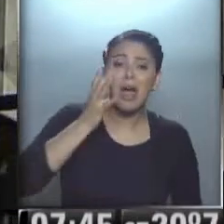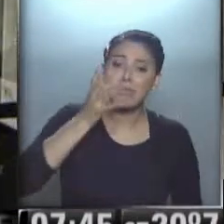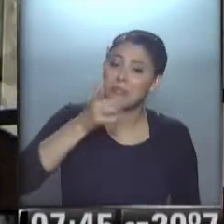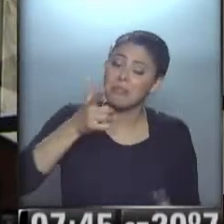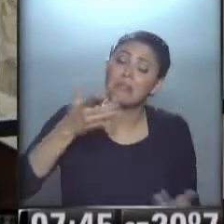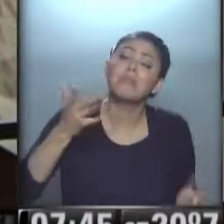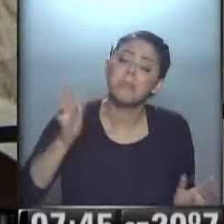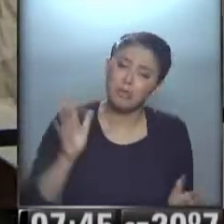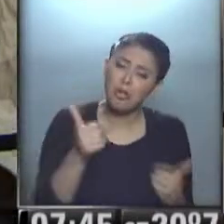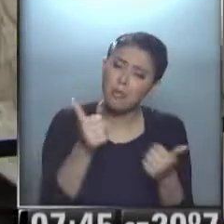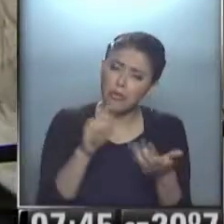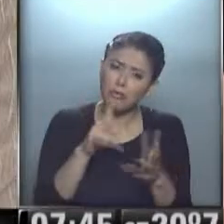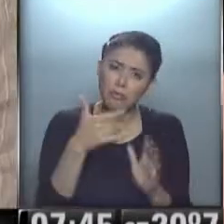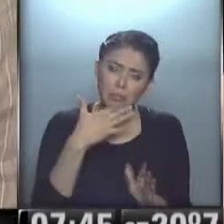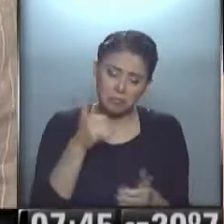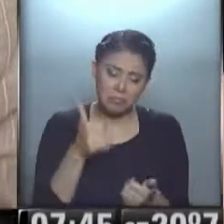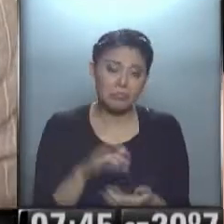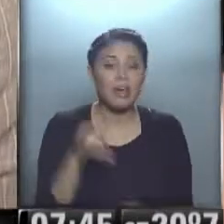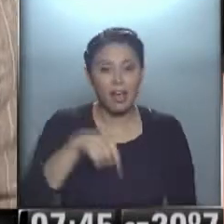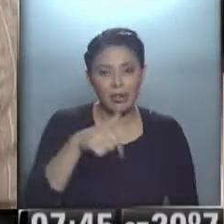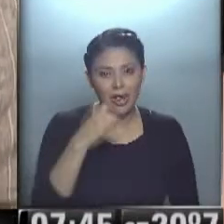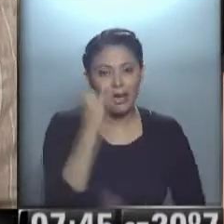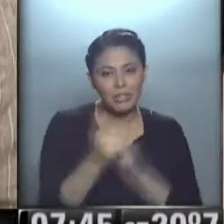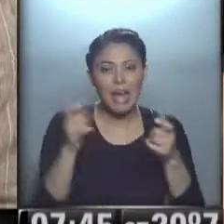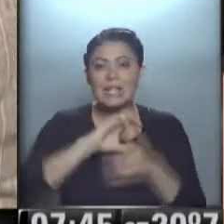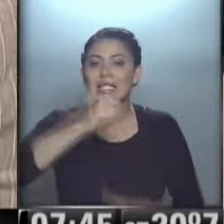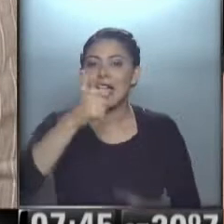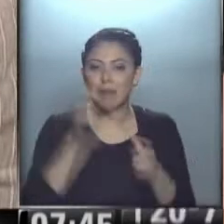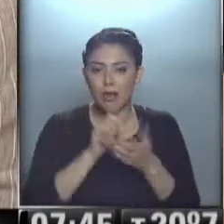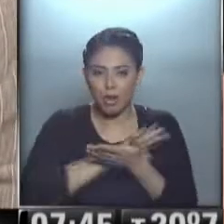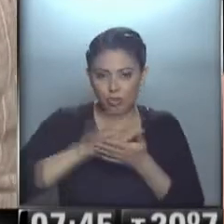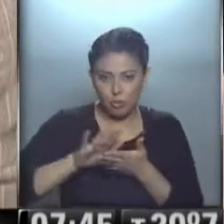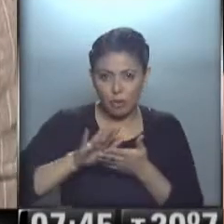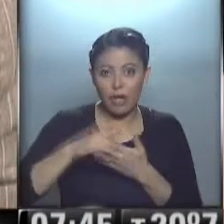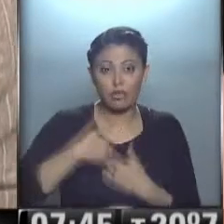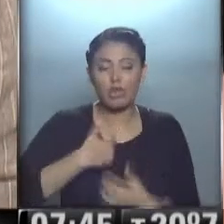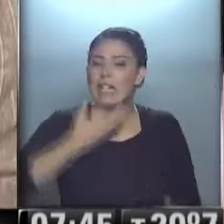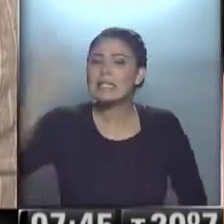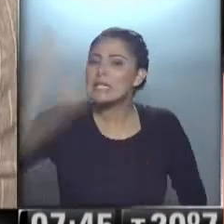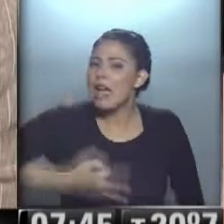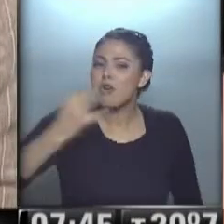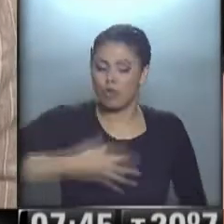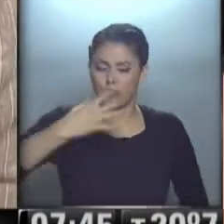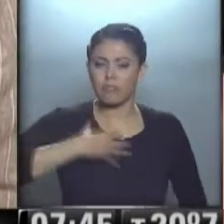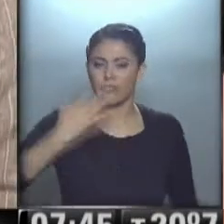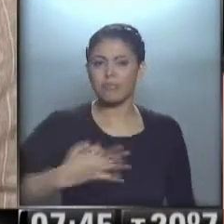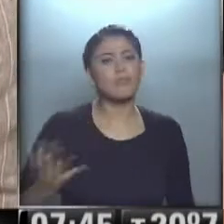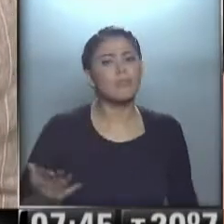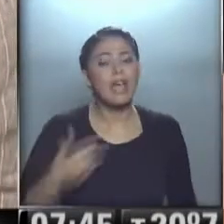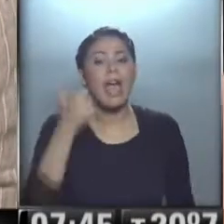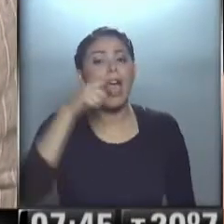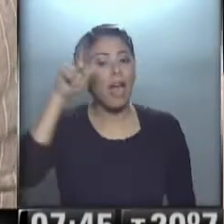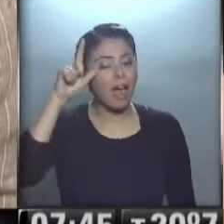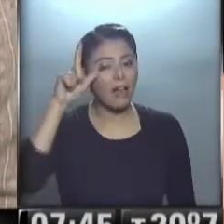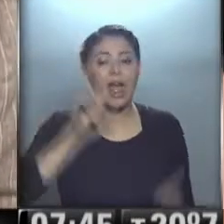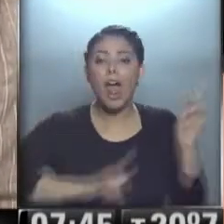pero es buena tu manera de verlo. Vamos a recorrer los 6 estrenos de la semana y estoy convencido y persuadido que Alejandro